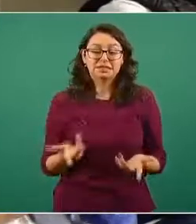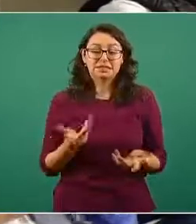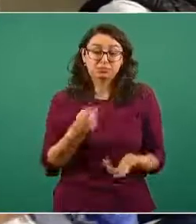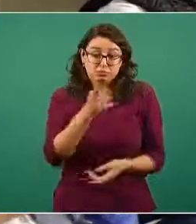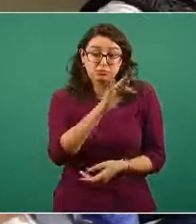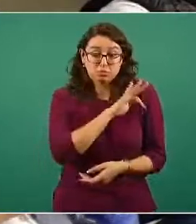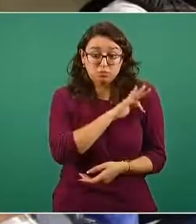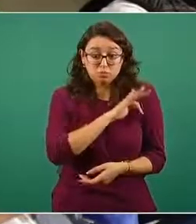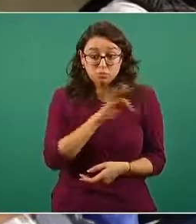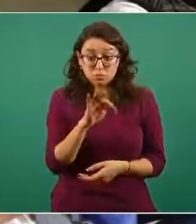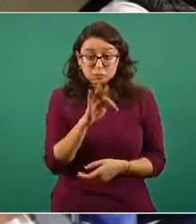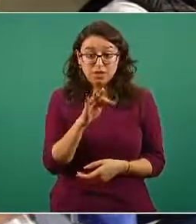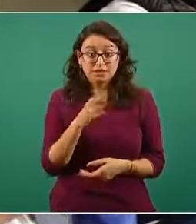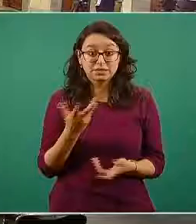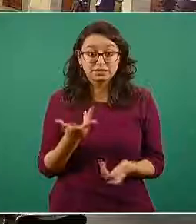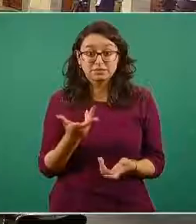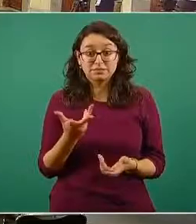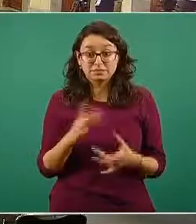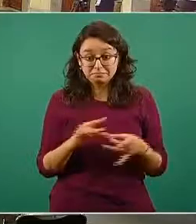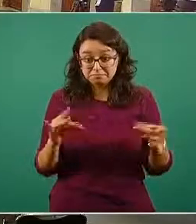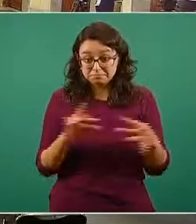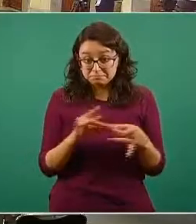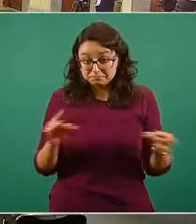sé qué respondería.